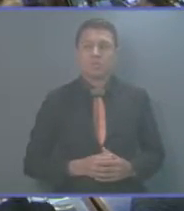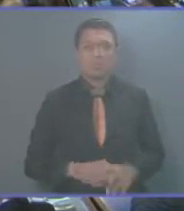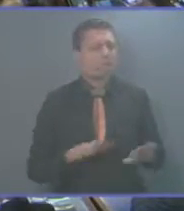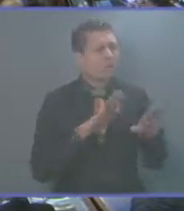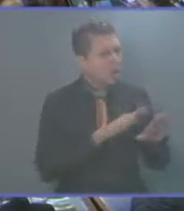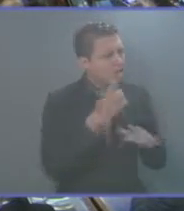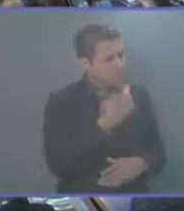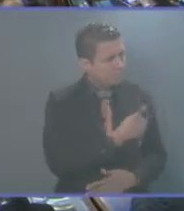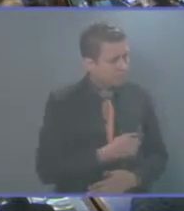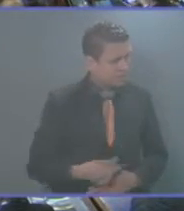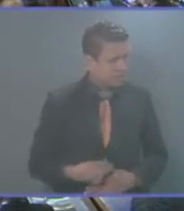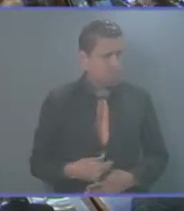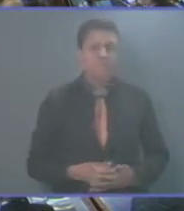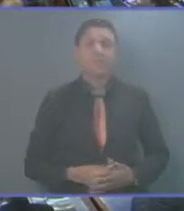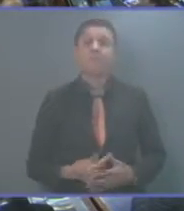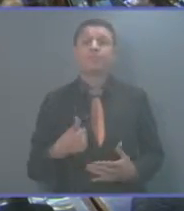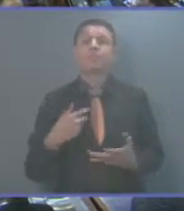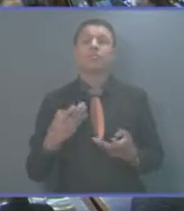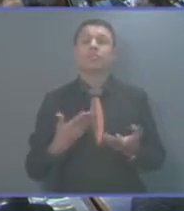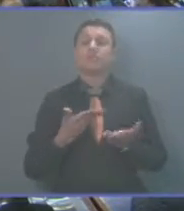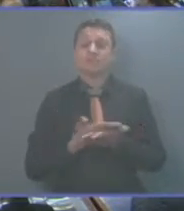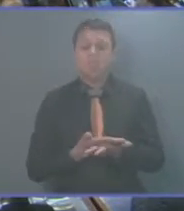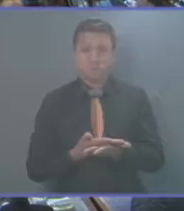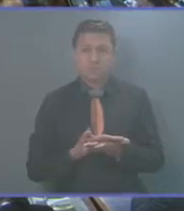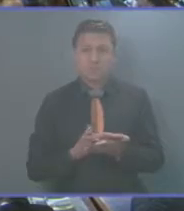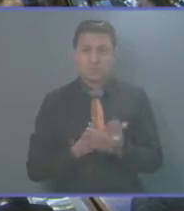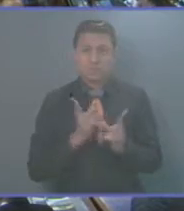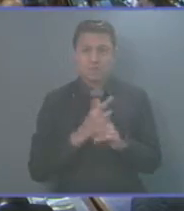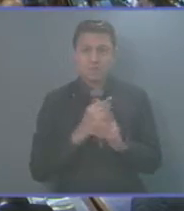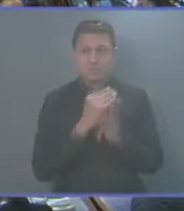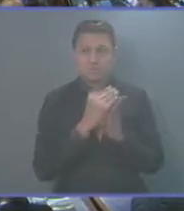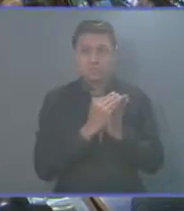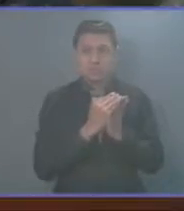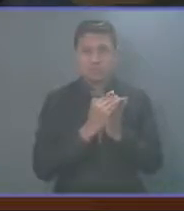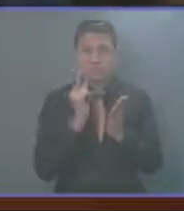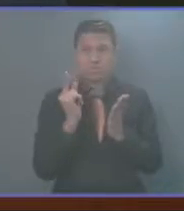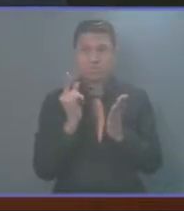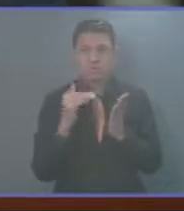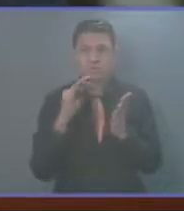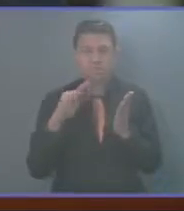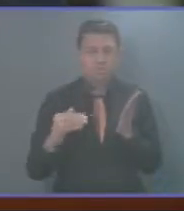Muchas gracias, presidente. Para solicitar modificación de agenda en el sentido de incorporar